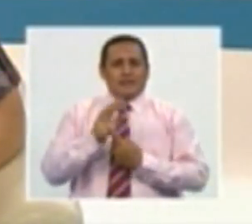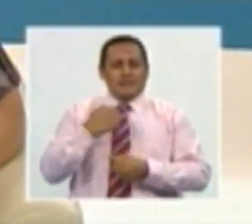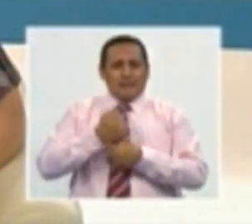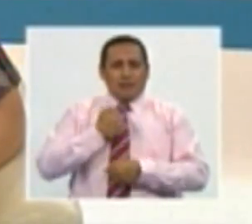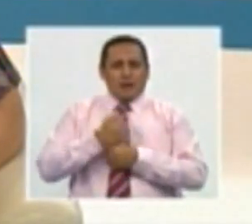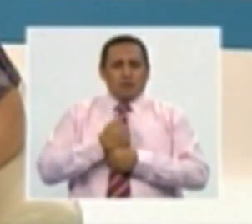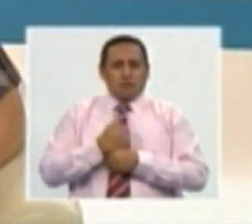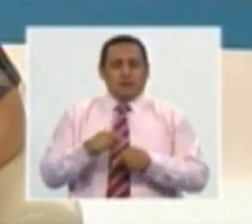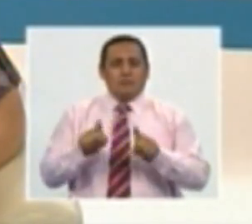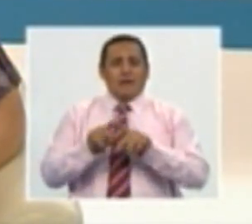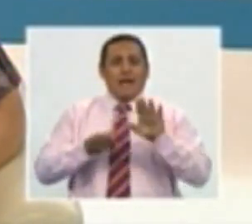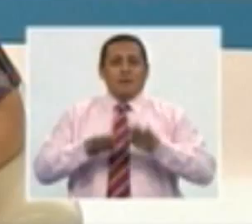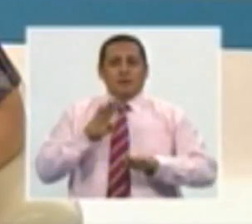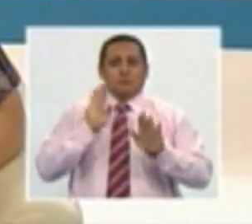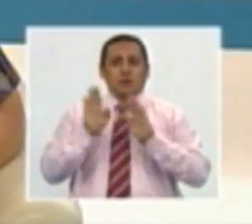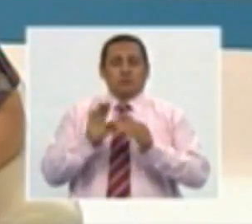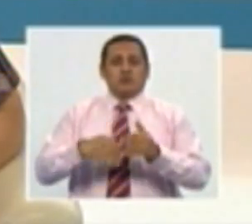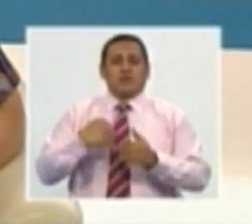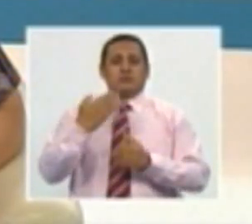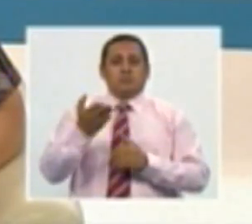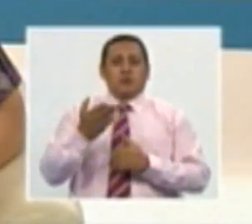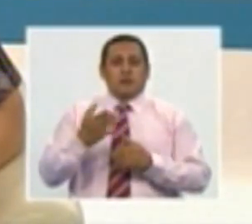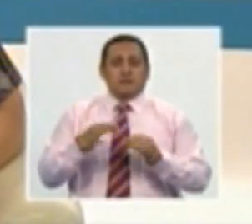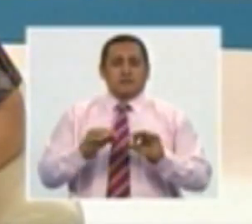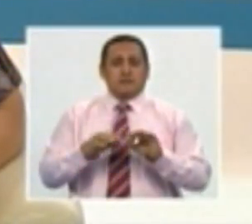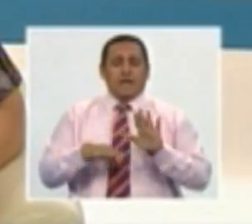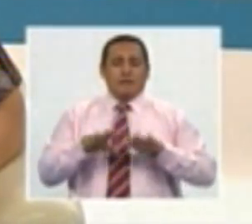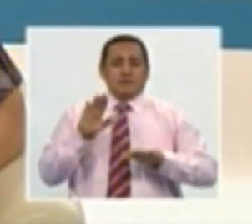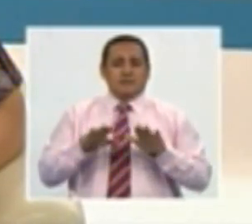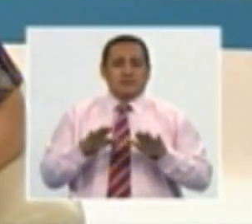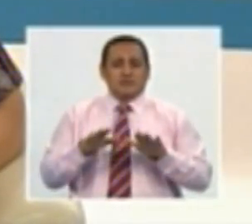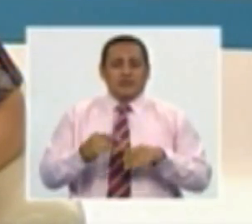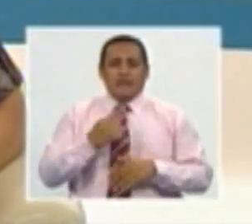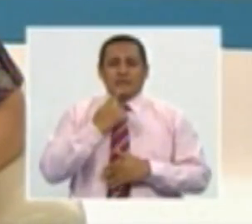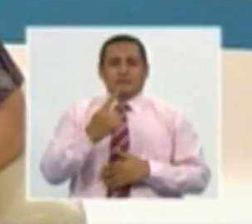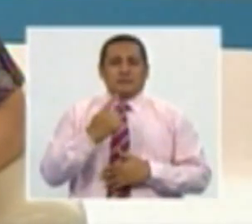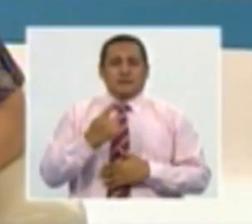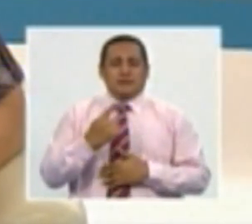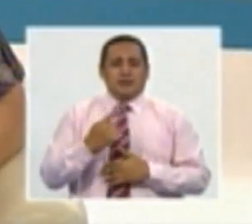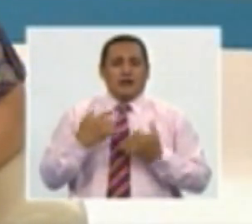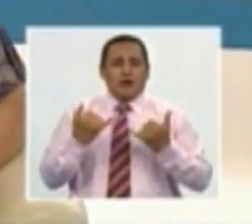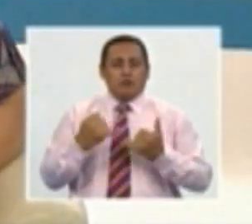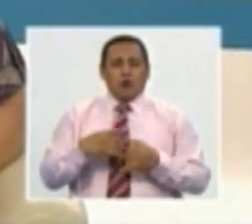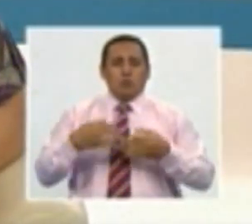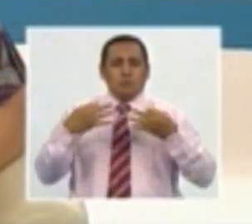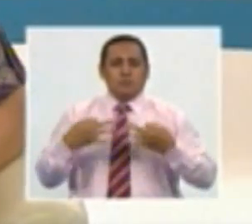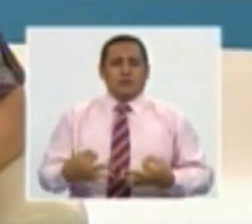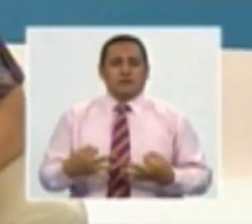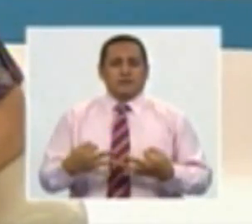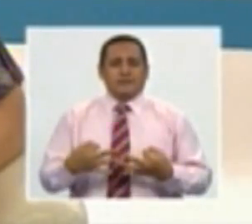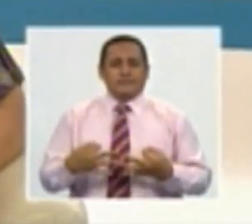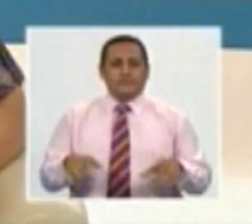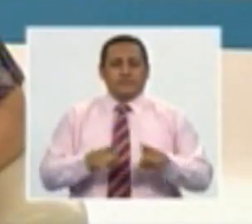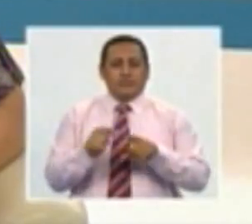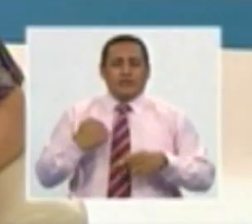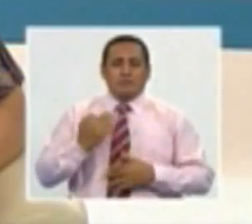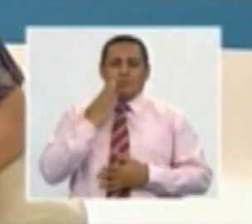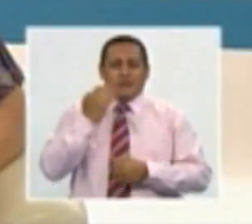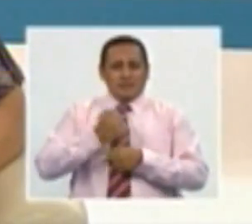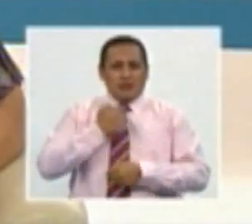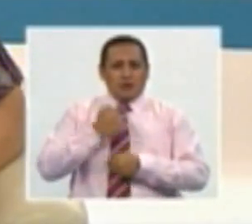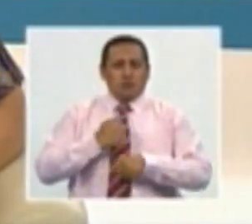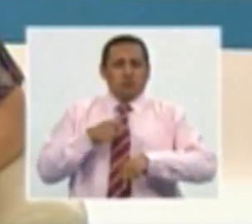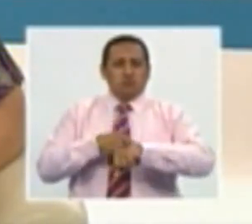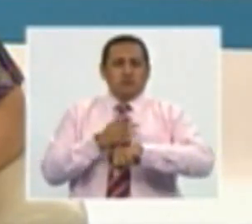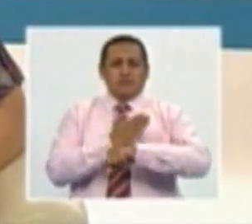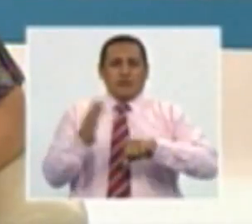figuras laborales que a veces se quedan por fuera, pero estando o cumpliendo las madres trabajadoras